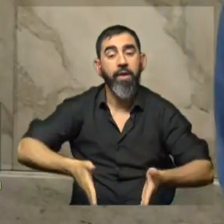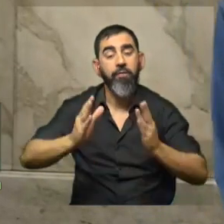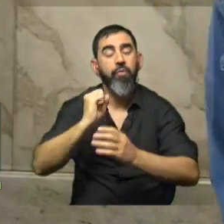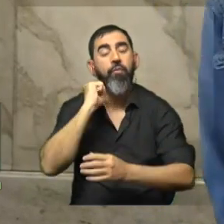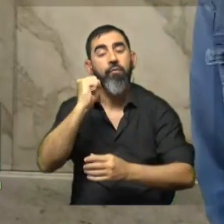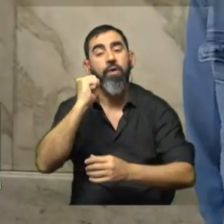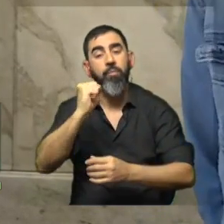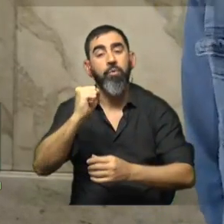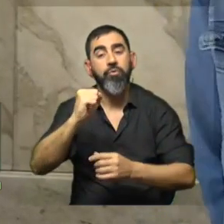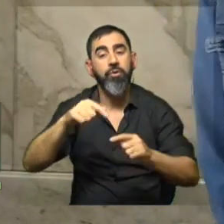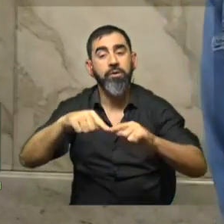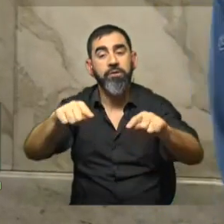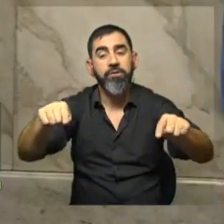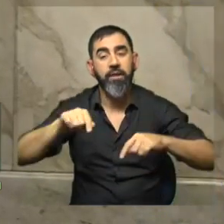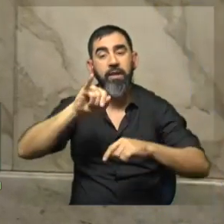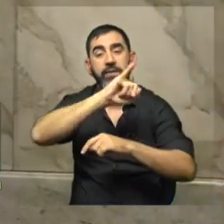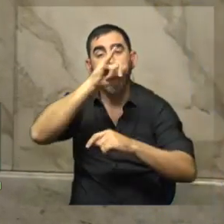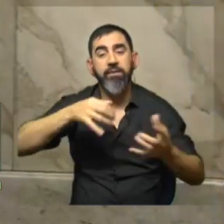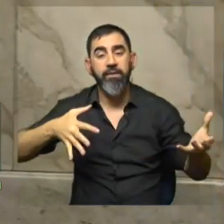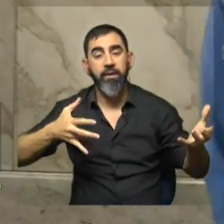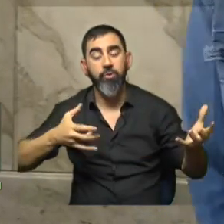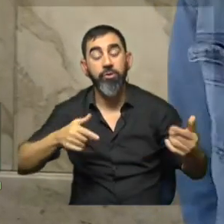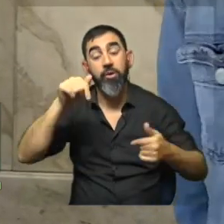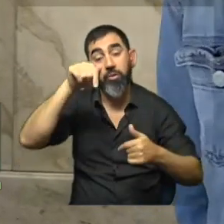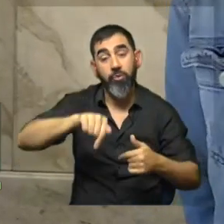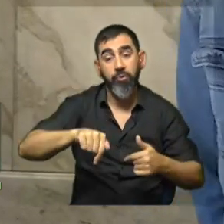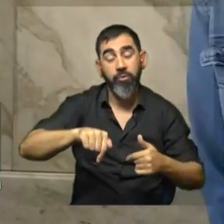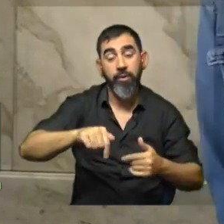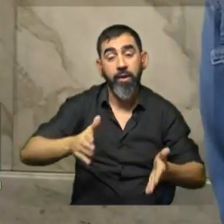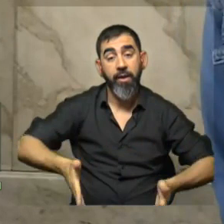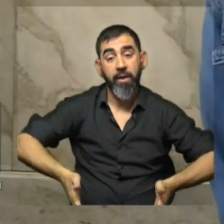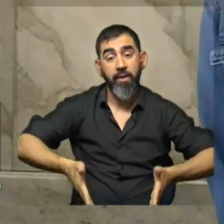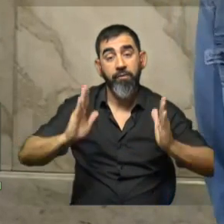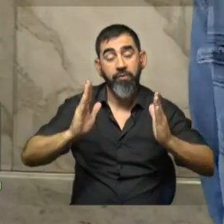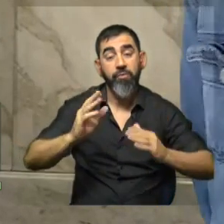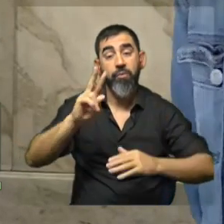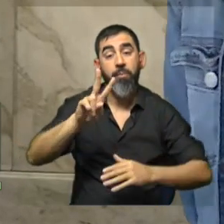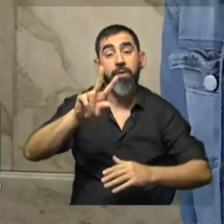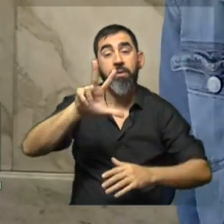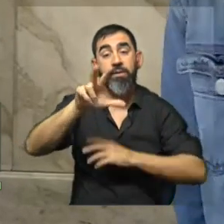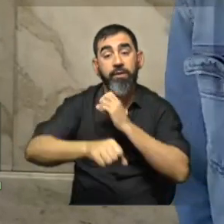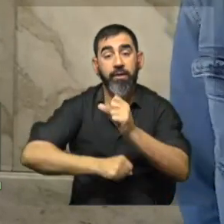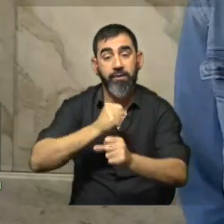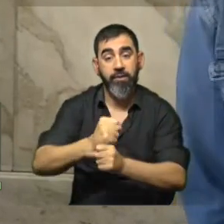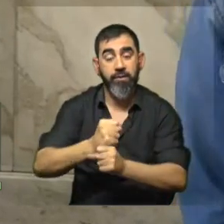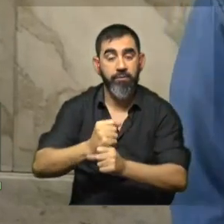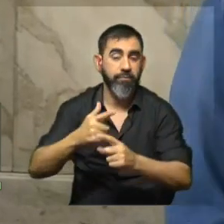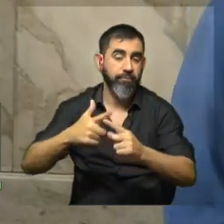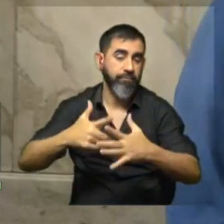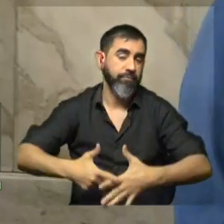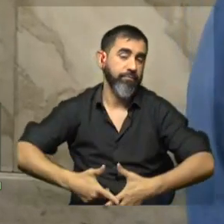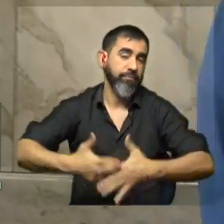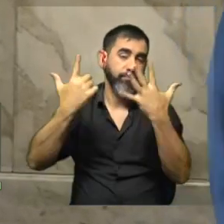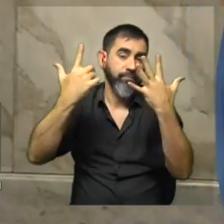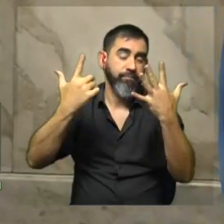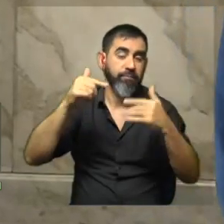emblemático, en la Sala Zitarrosa, en la Casa de la Música, porque hoy este edificio cumple 23 años y lo festeja a toda